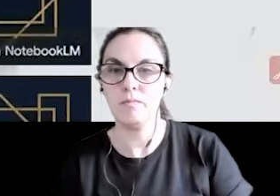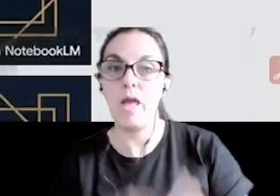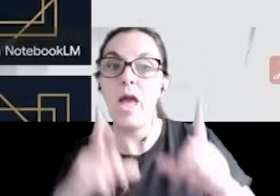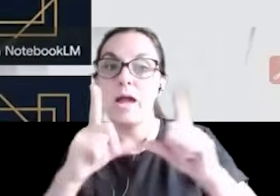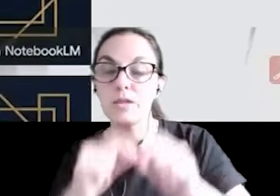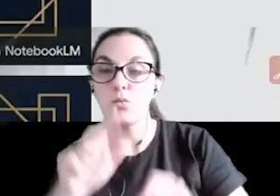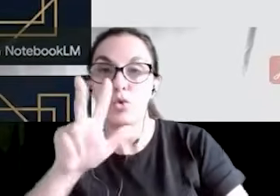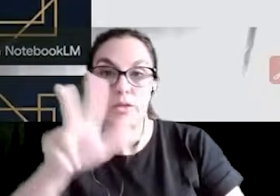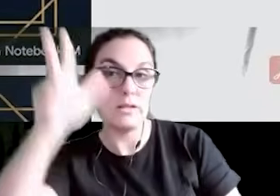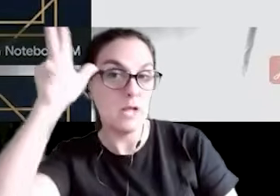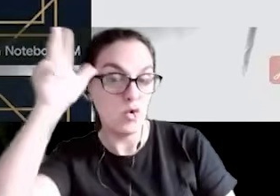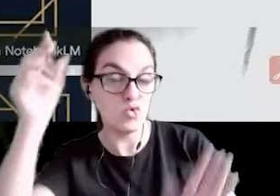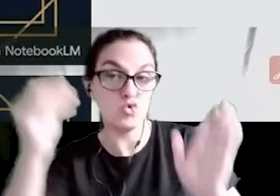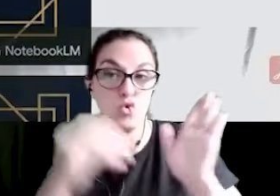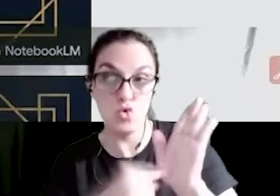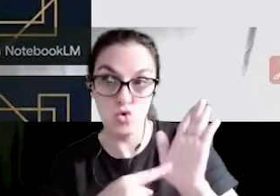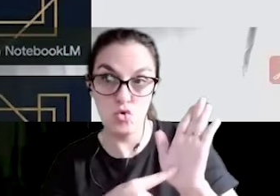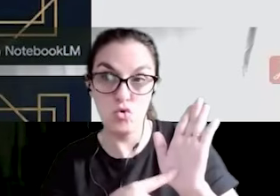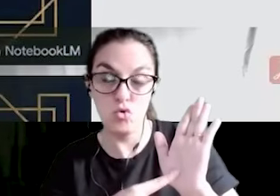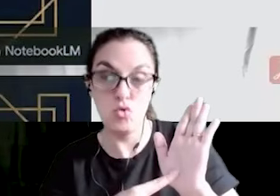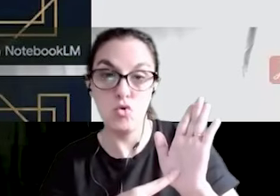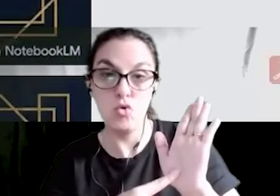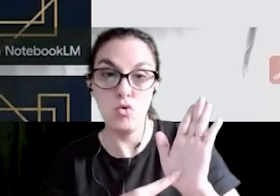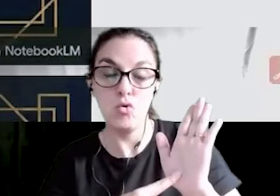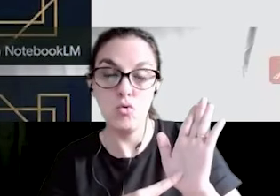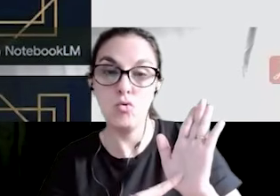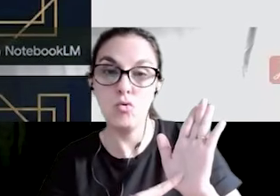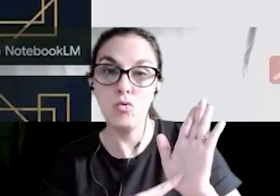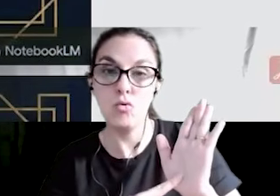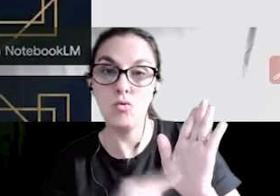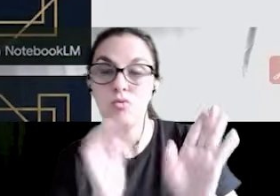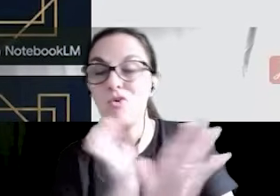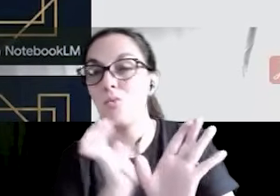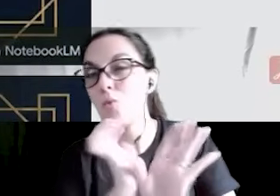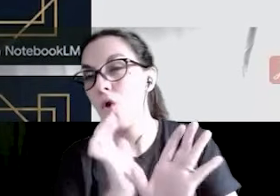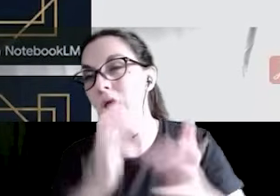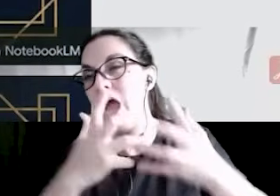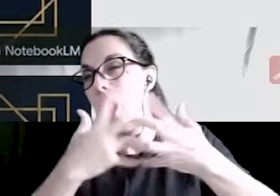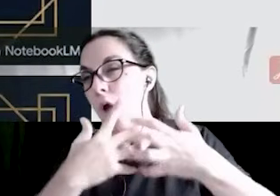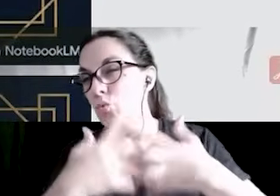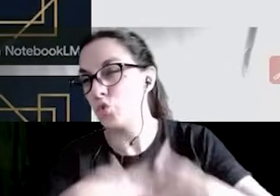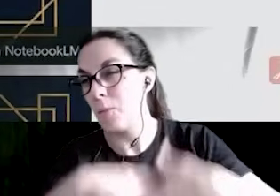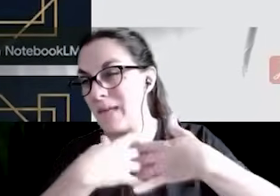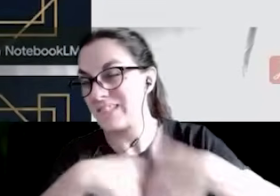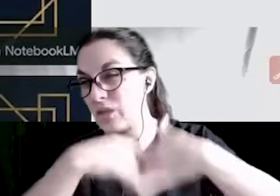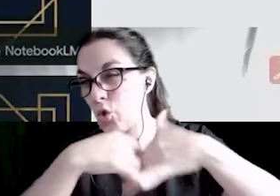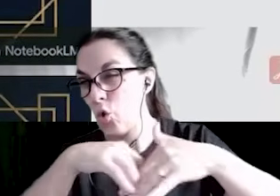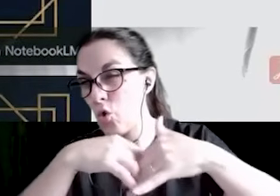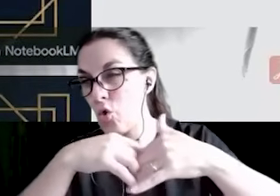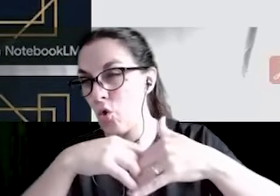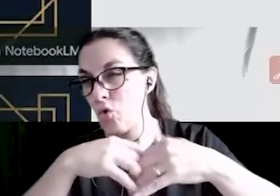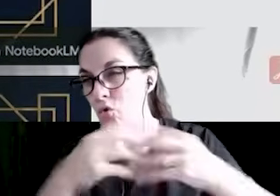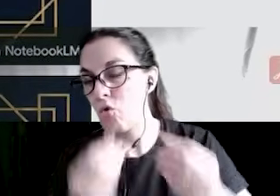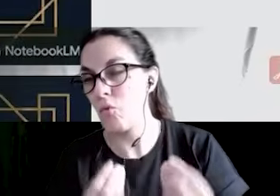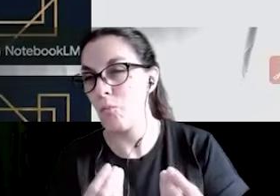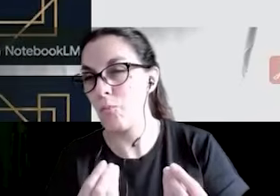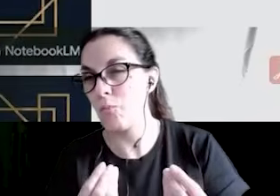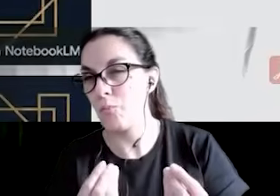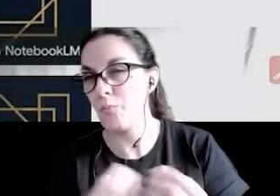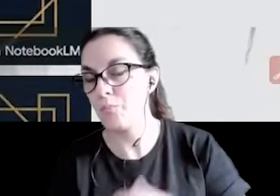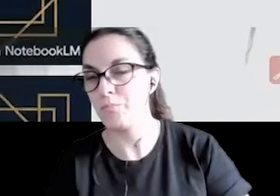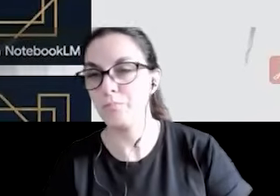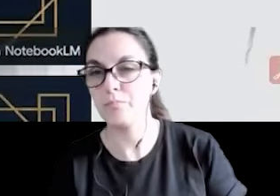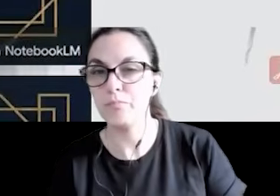38, esta automatización, porque no hay que desarrollar un sumario para que se aplique la multa por